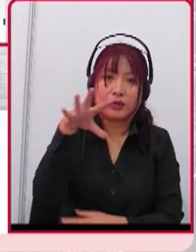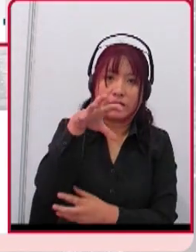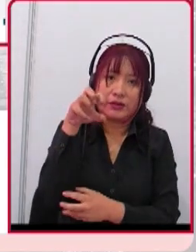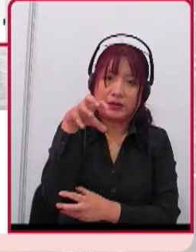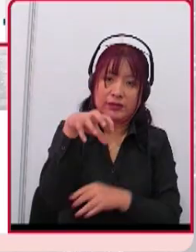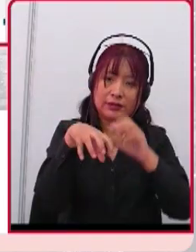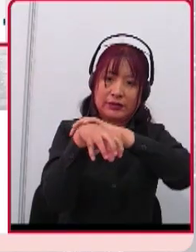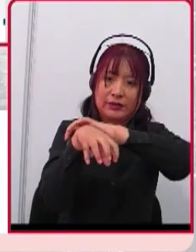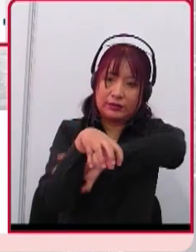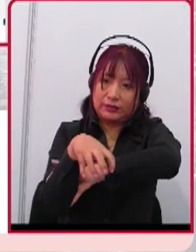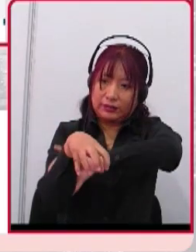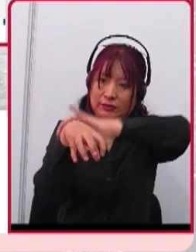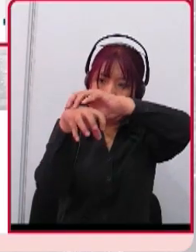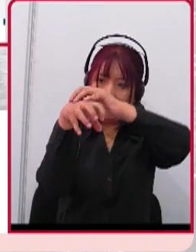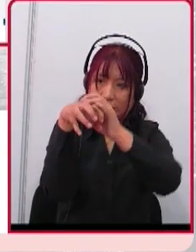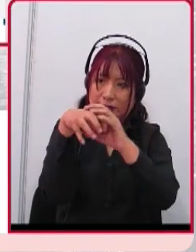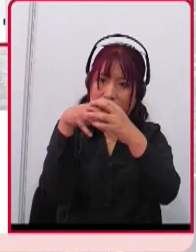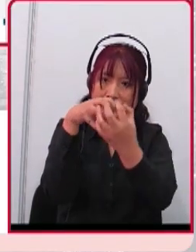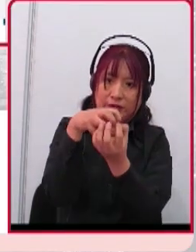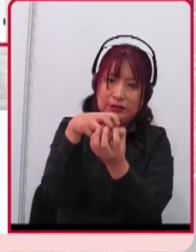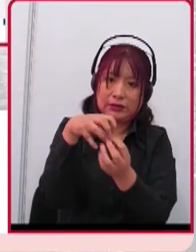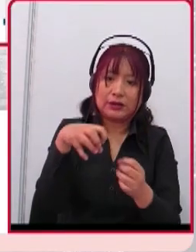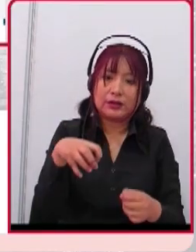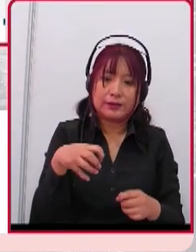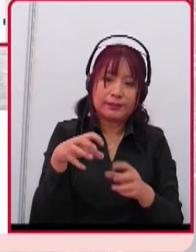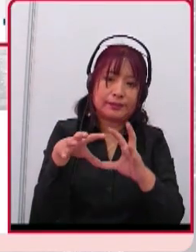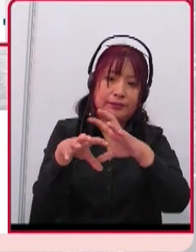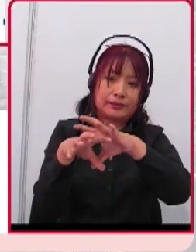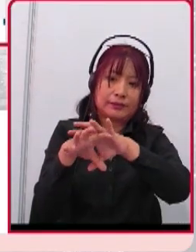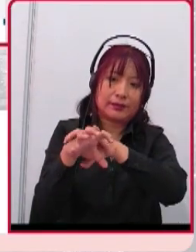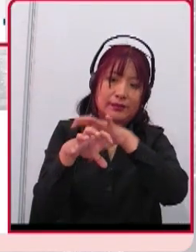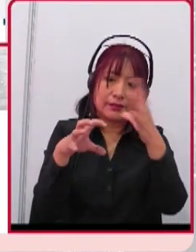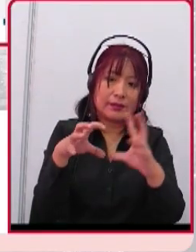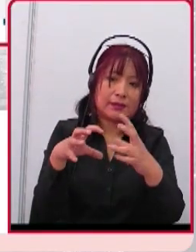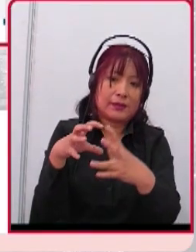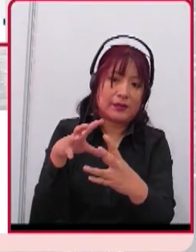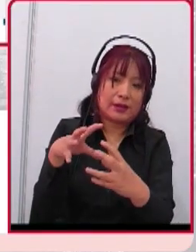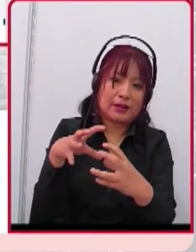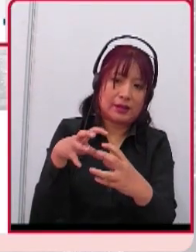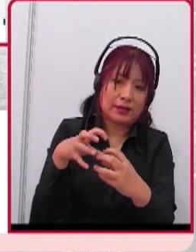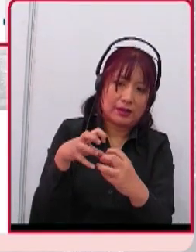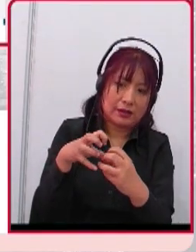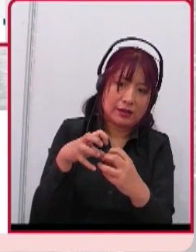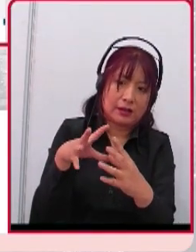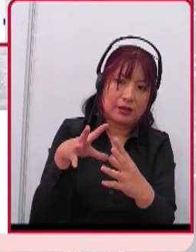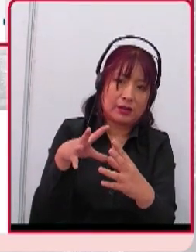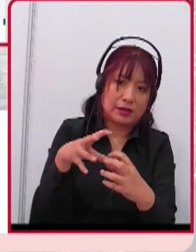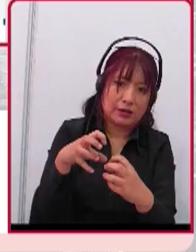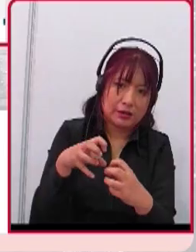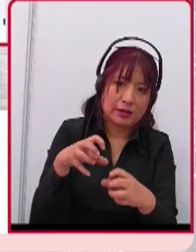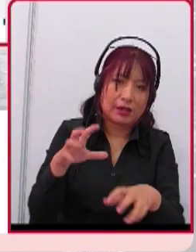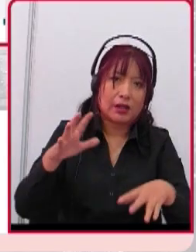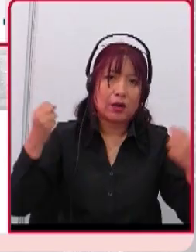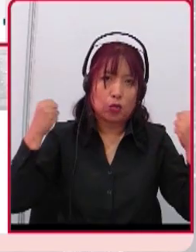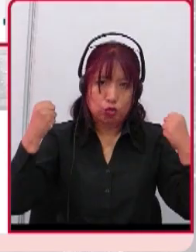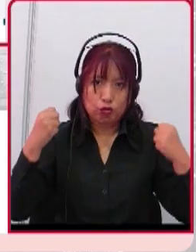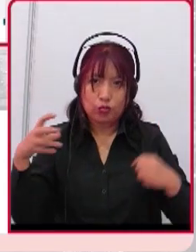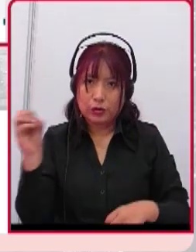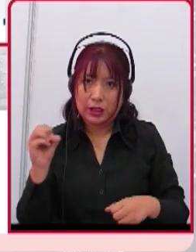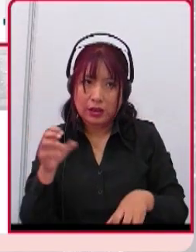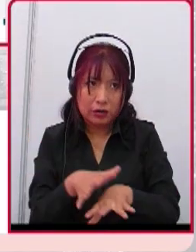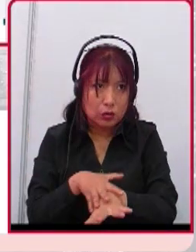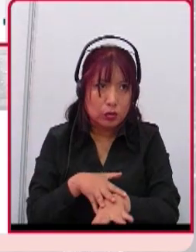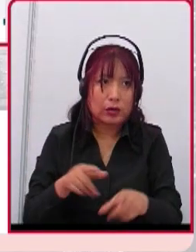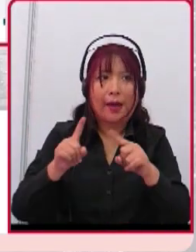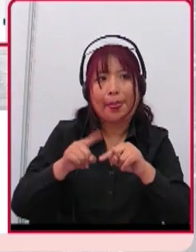articulado, una garra metálica que va a tener sensores de presión. Estos sensores de presión o esta garra también se va a ver adecuado dependiendo del tipo